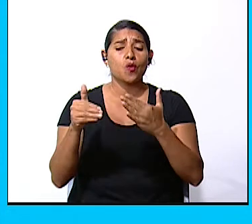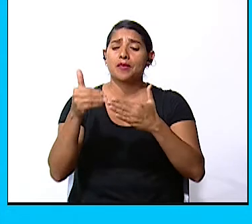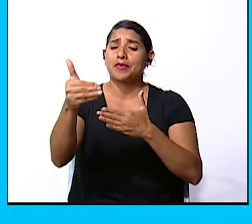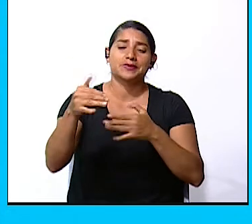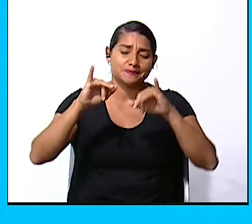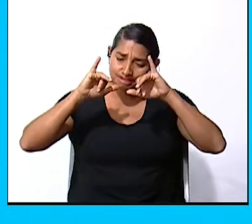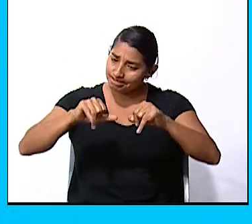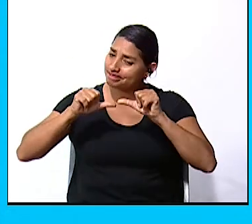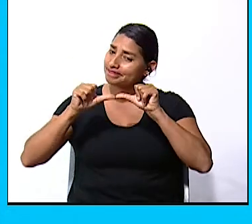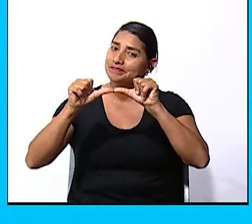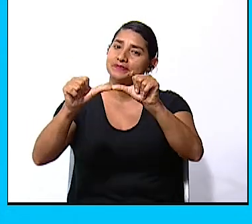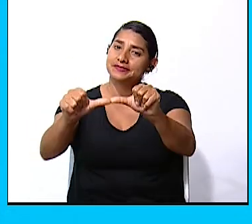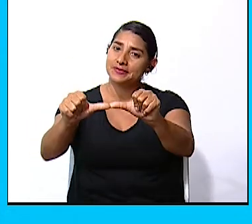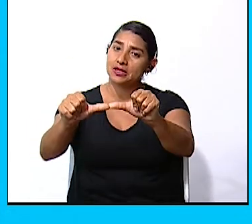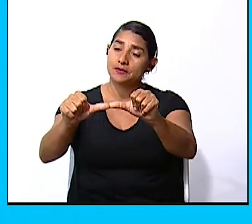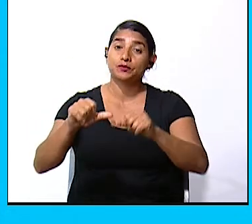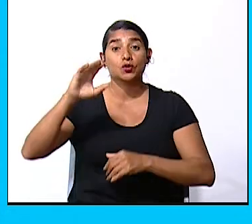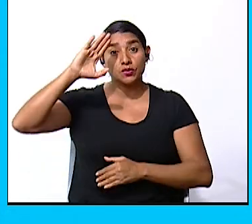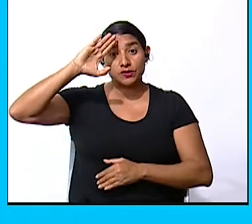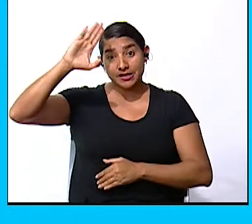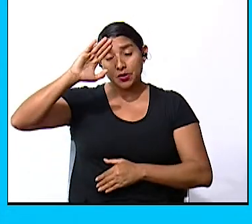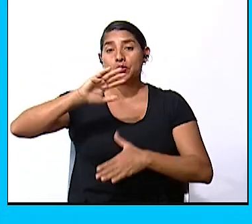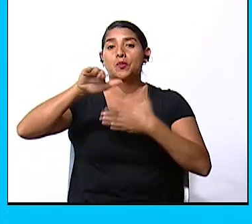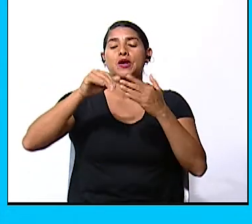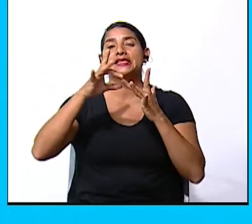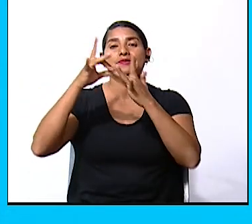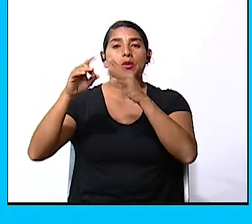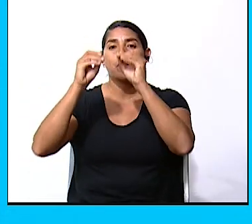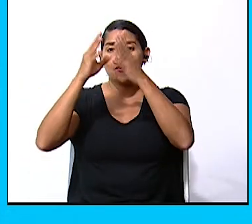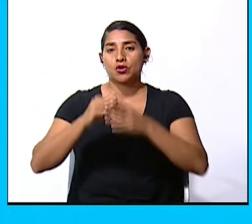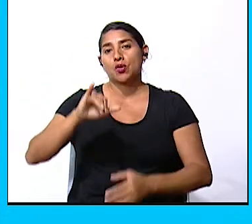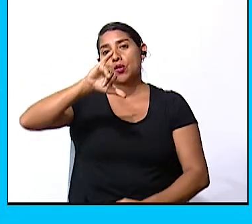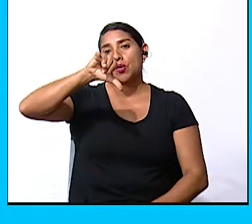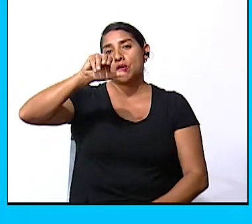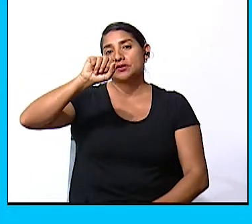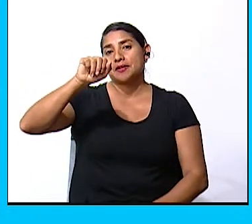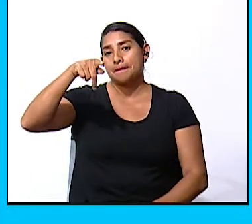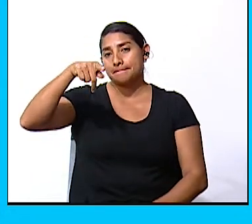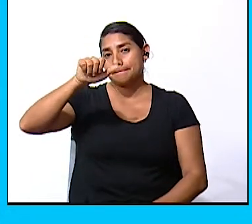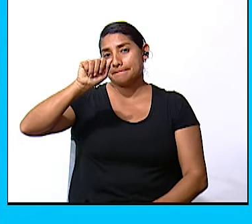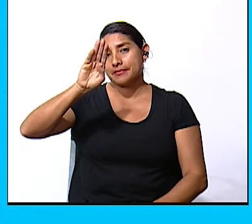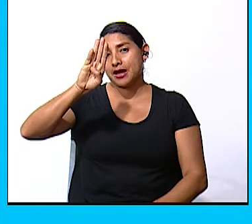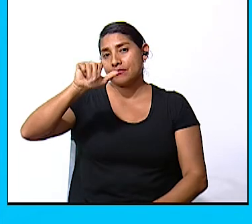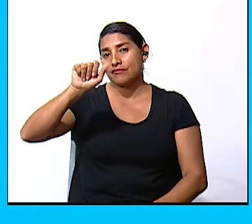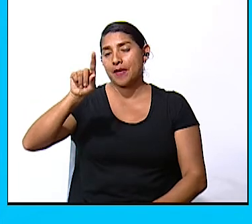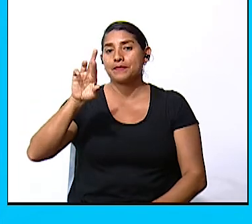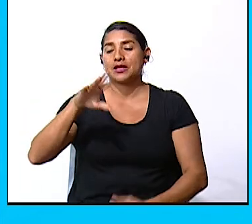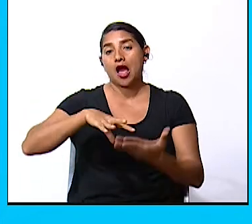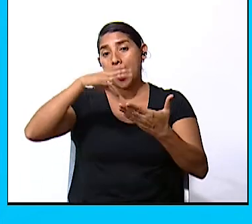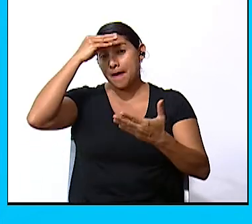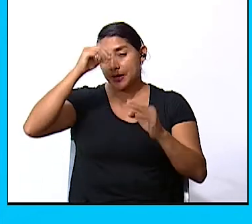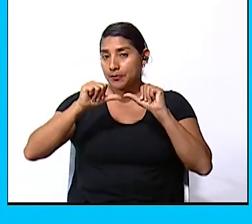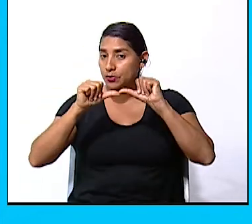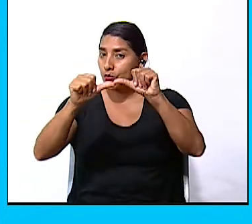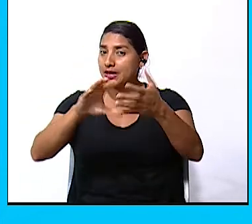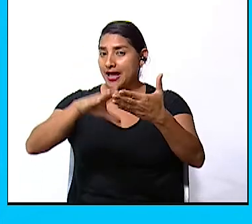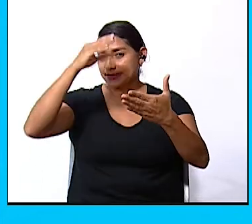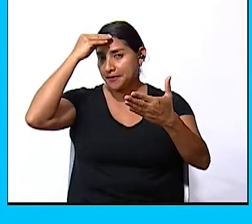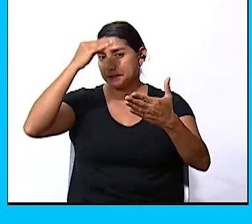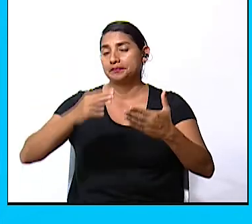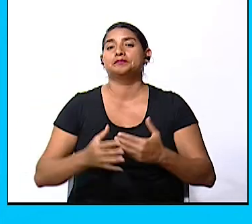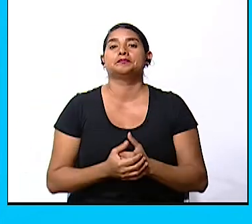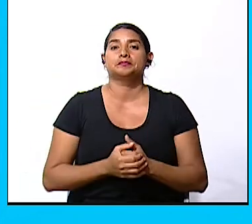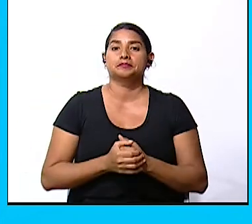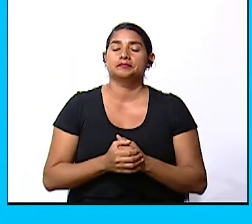de moda. Un saludo muy especial de parte del profesor José Pablo Ramírez y sigamos aprendiendo a través de Aprendo en